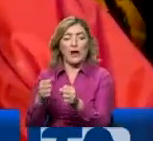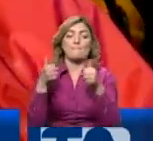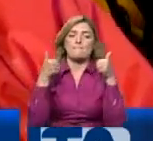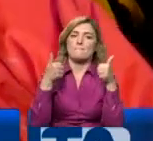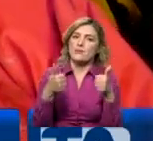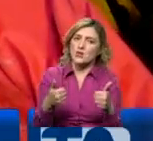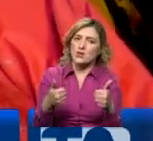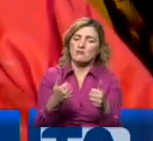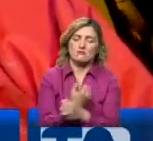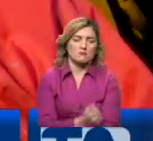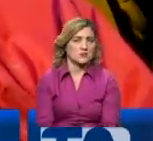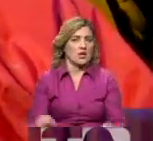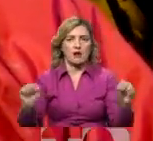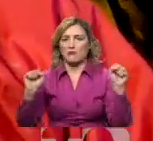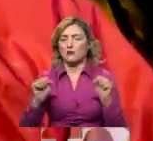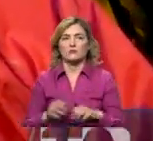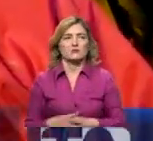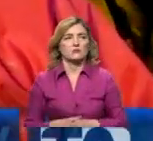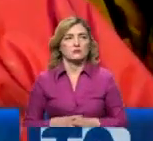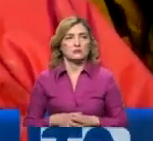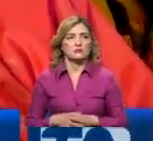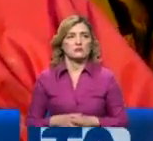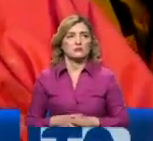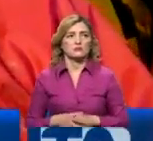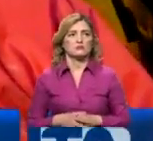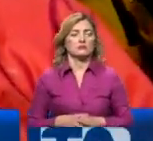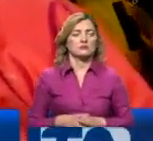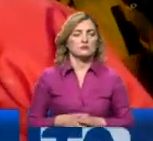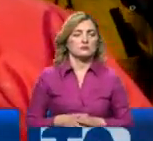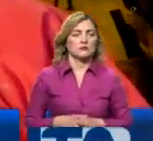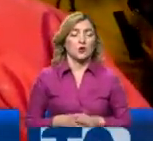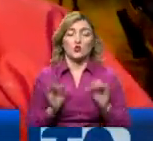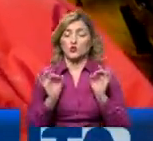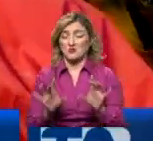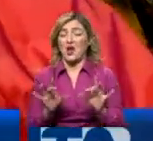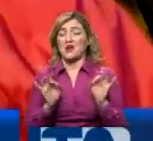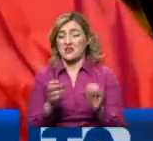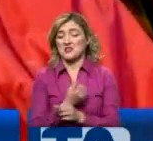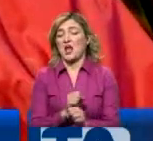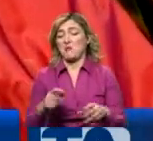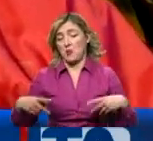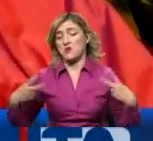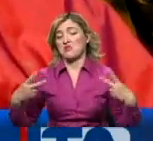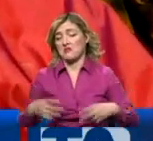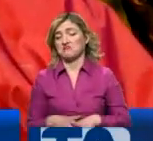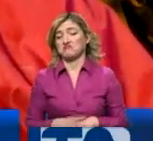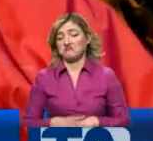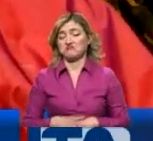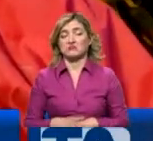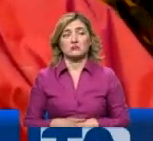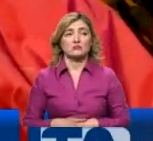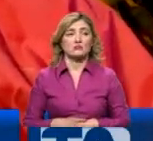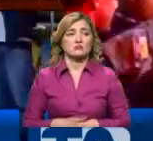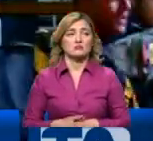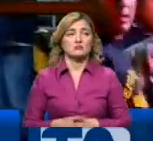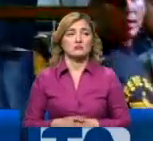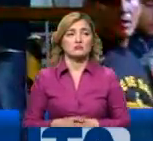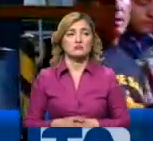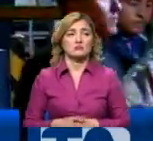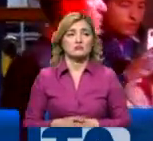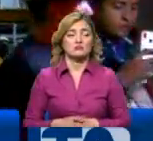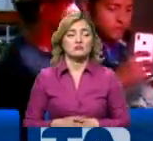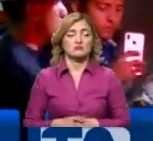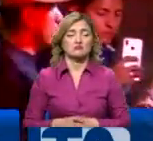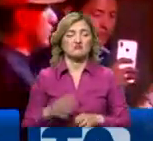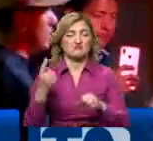porque la verdad es prácticamente afortunado que hayan estado en las condiciones que les encontramos. Se